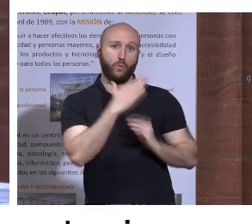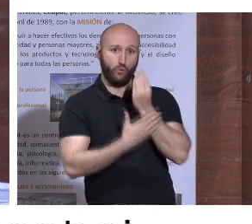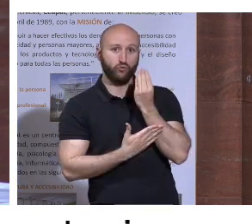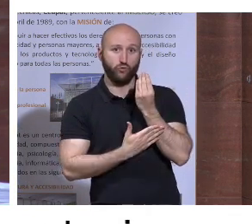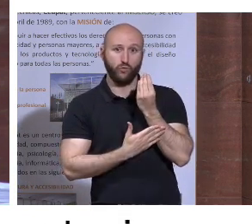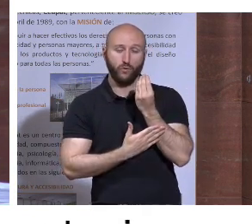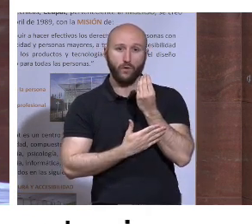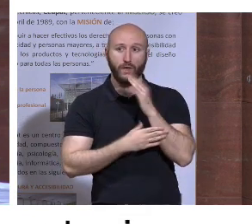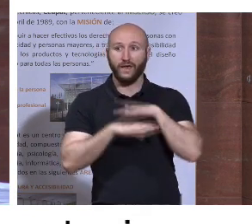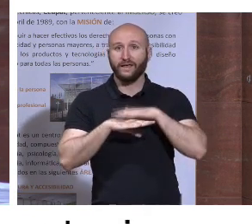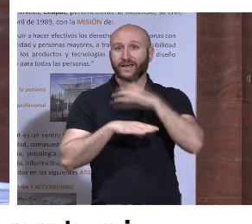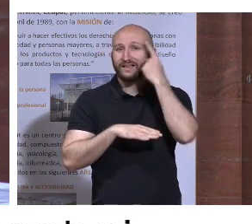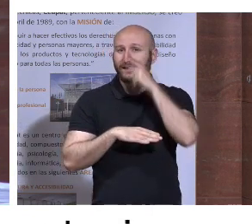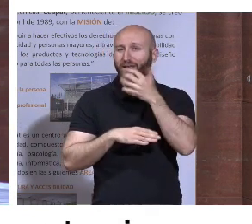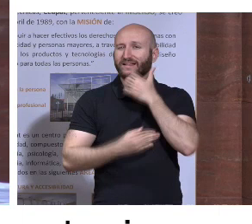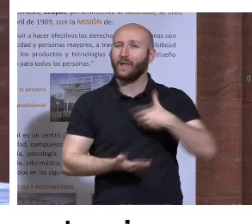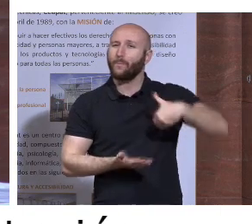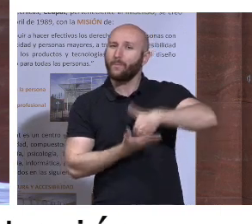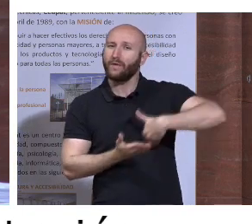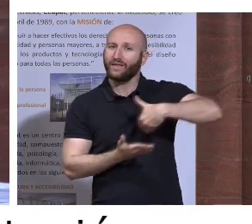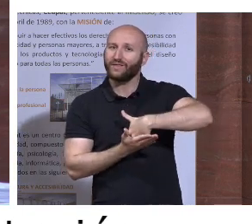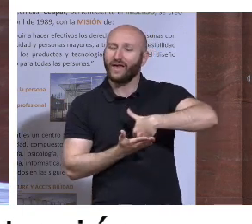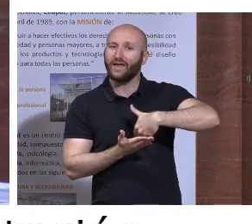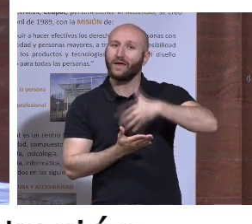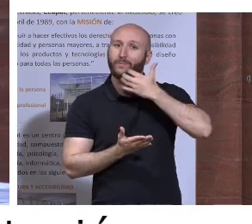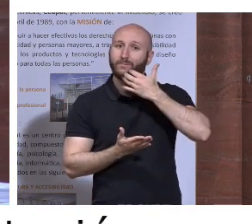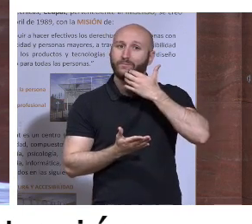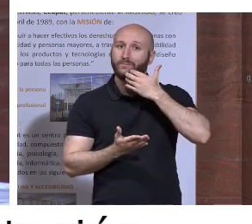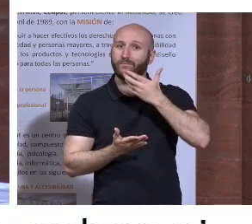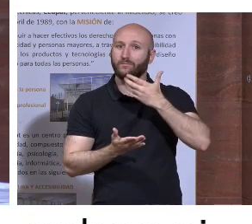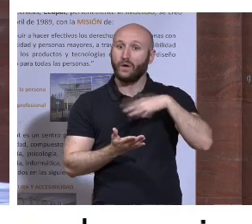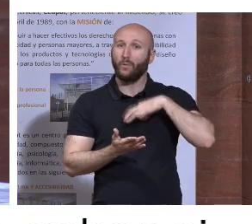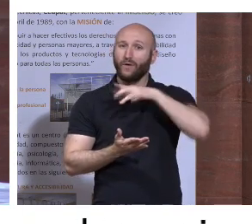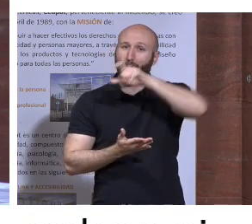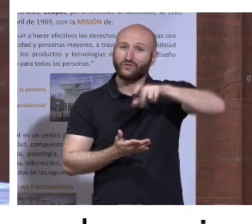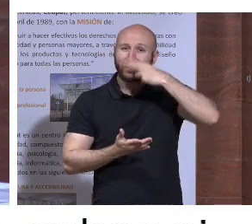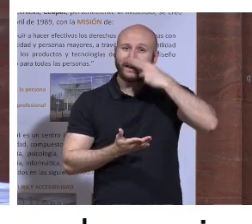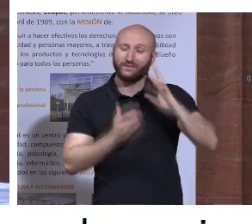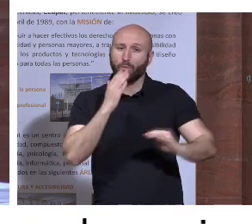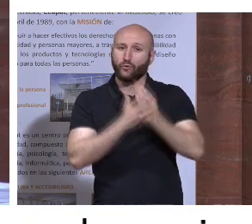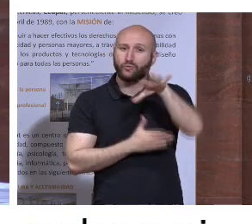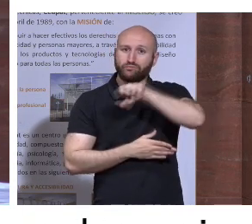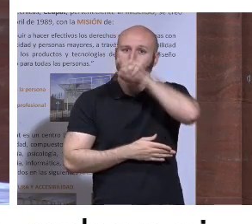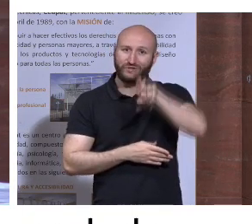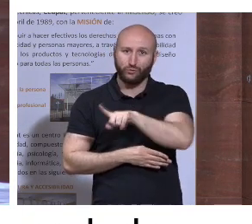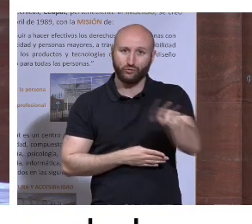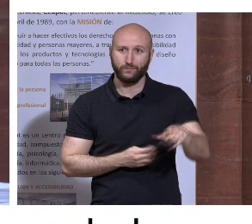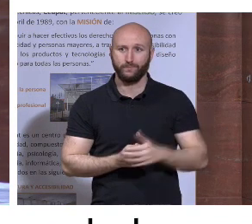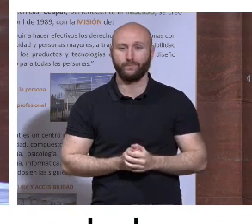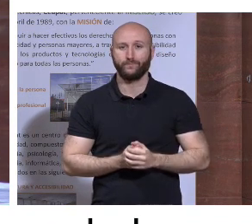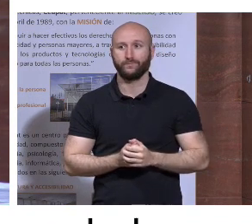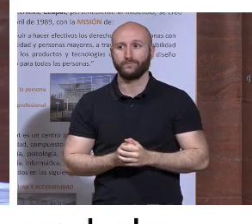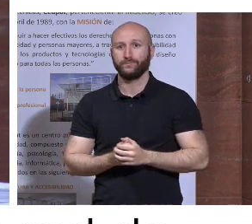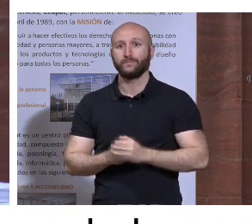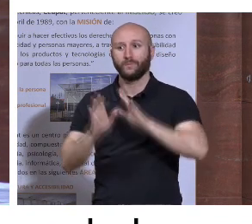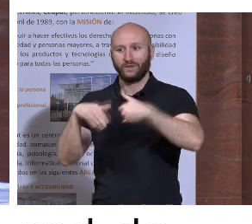saber si había demanda, si alguien en su red de contactos podría estar interesado. CEAPAT nos puso en